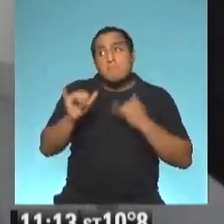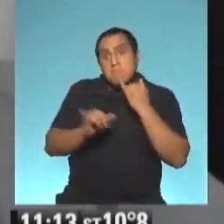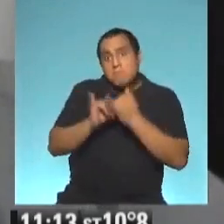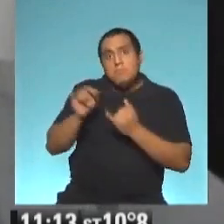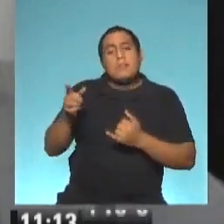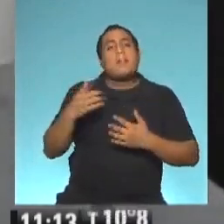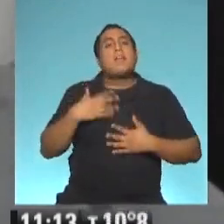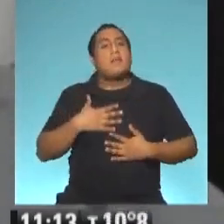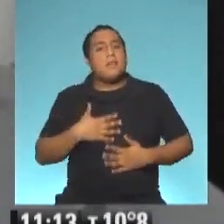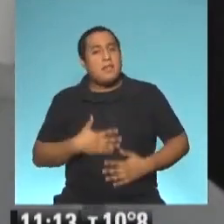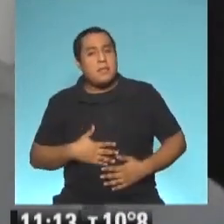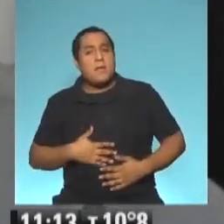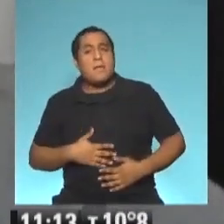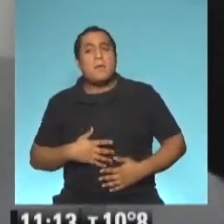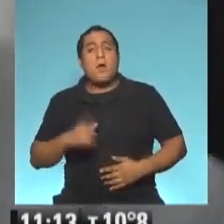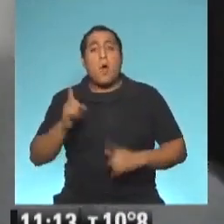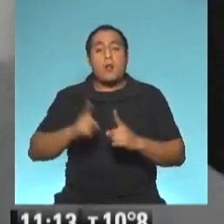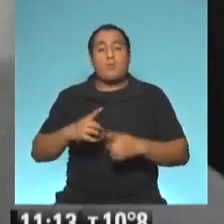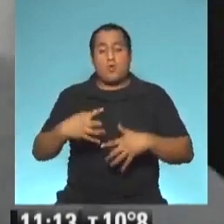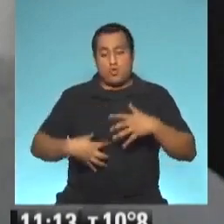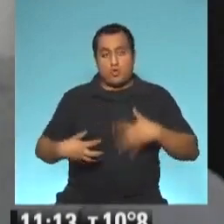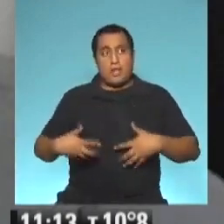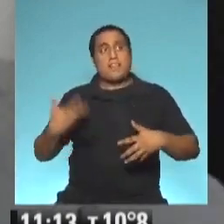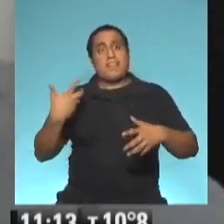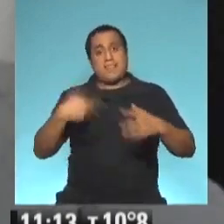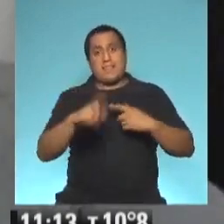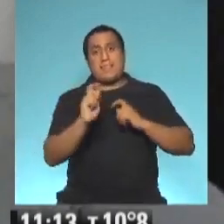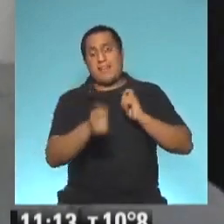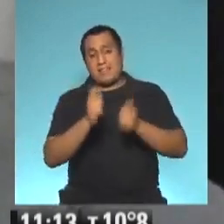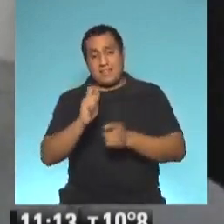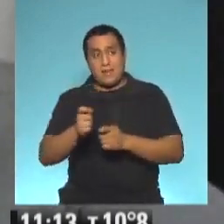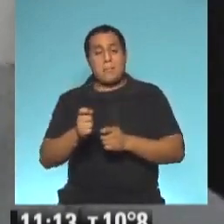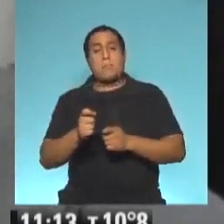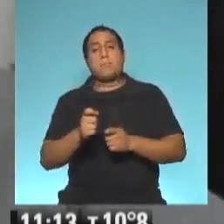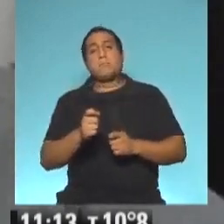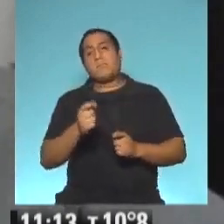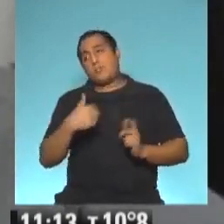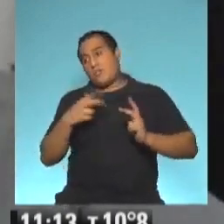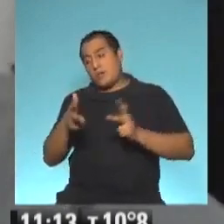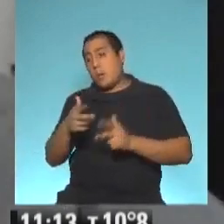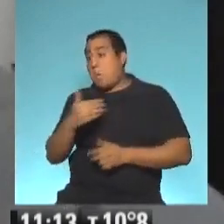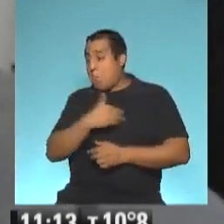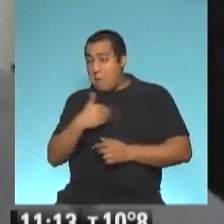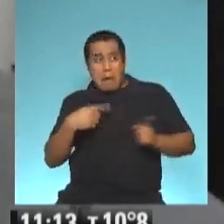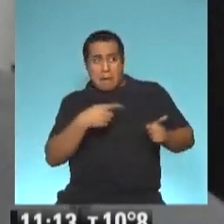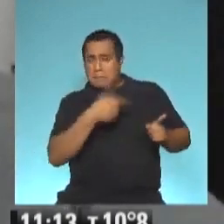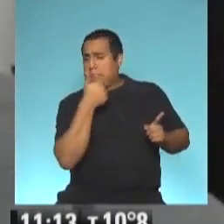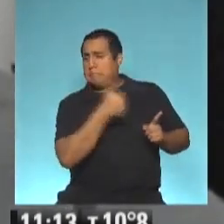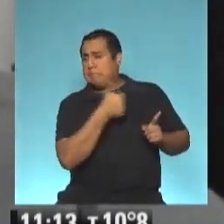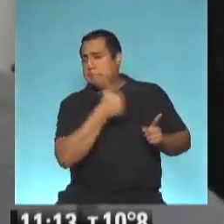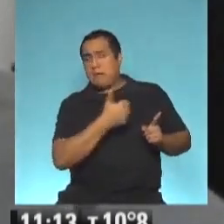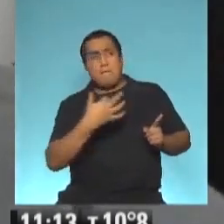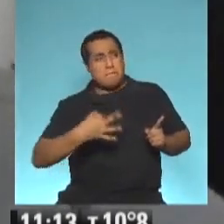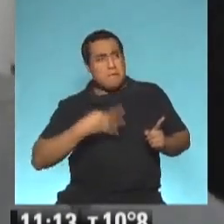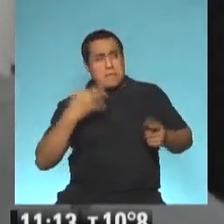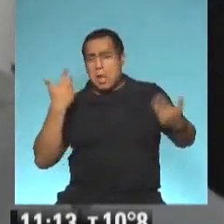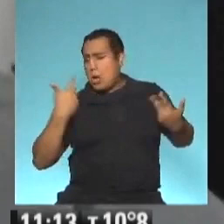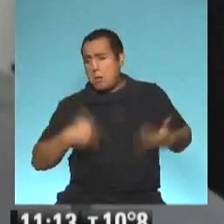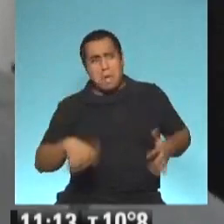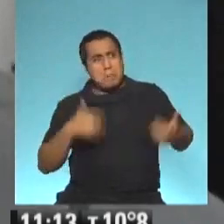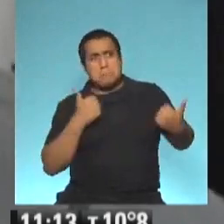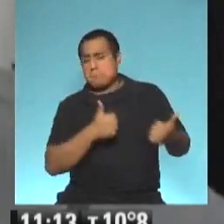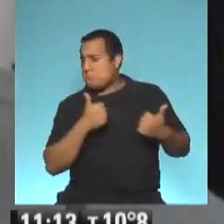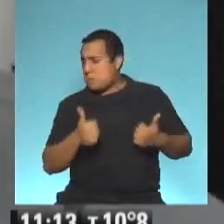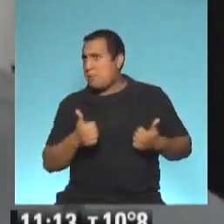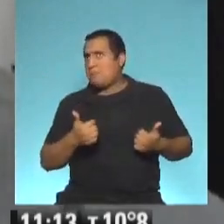en caso de los donantes vivos. Cuando yo le digo que mi mamá está en perfecto estado y hace una vida totalmente normal y